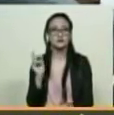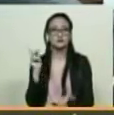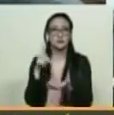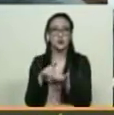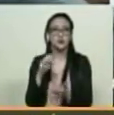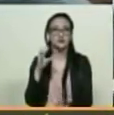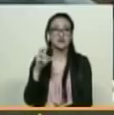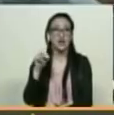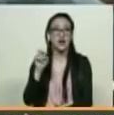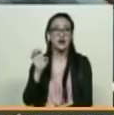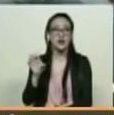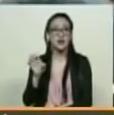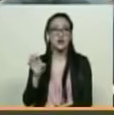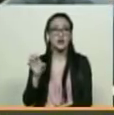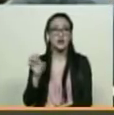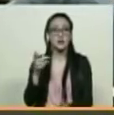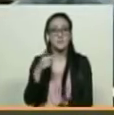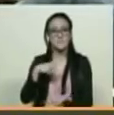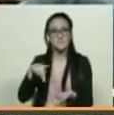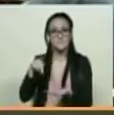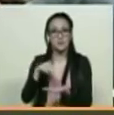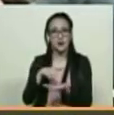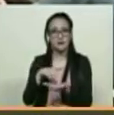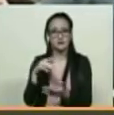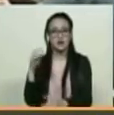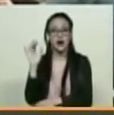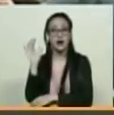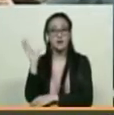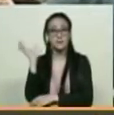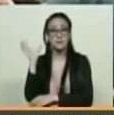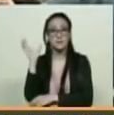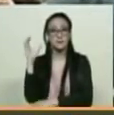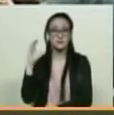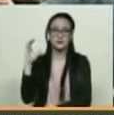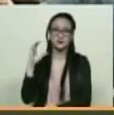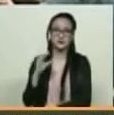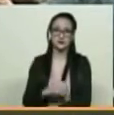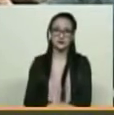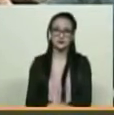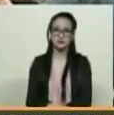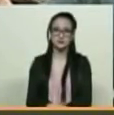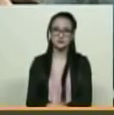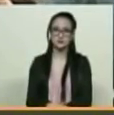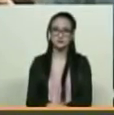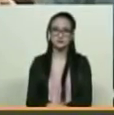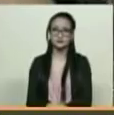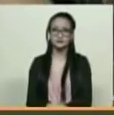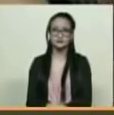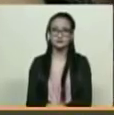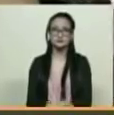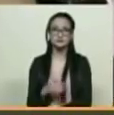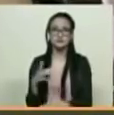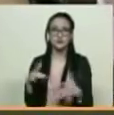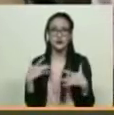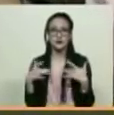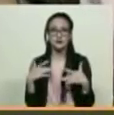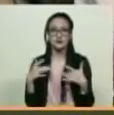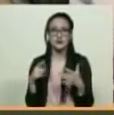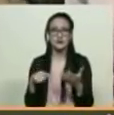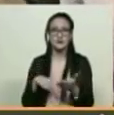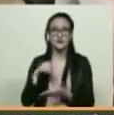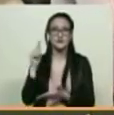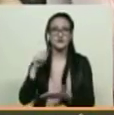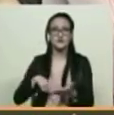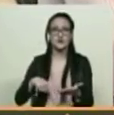Nacional Electoral en Plaza Caracas. Esta actividad se tiene previsto la firma